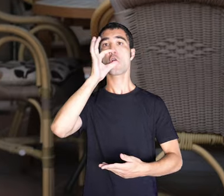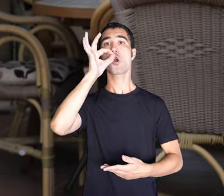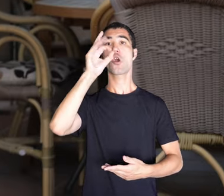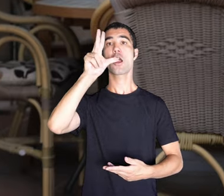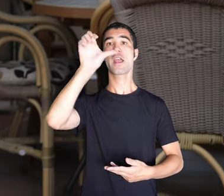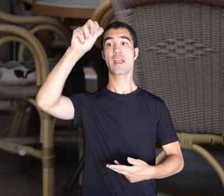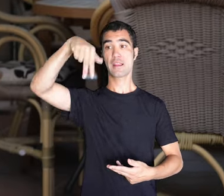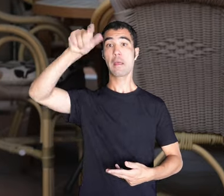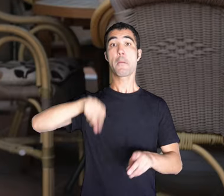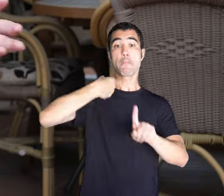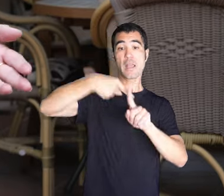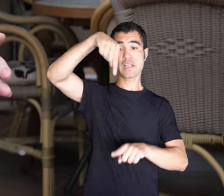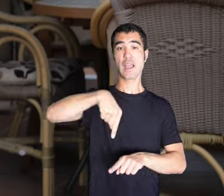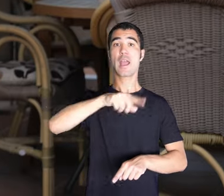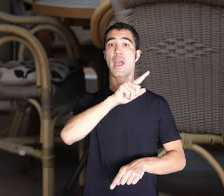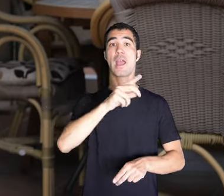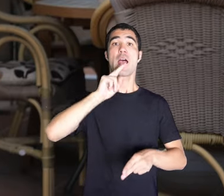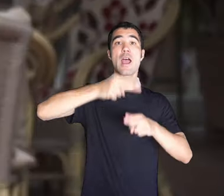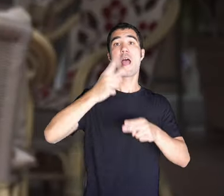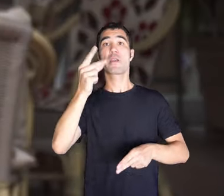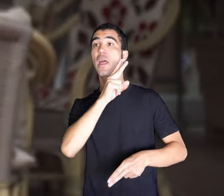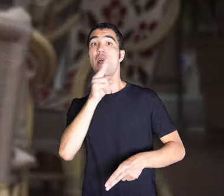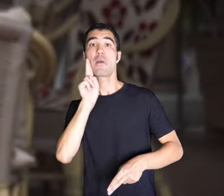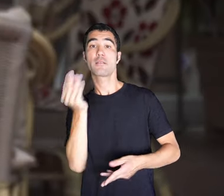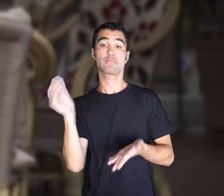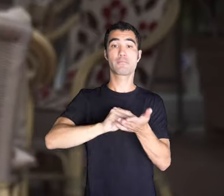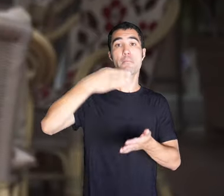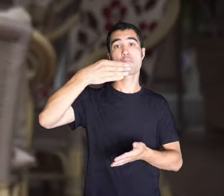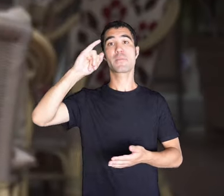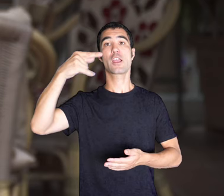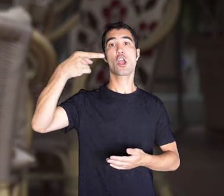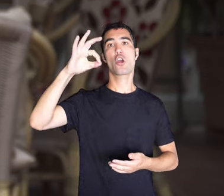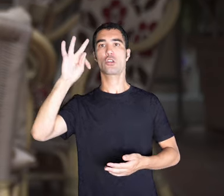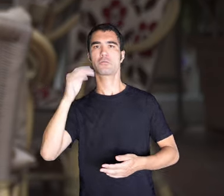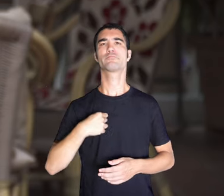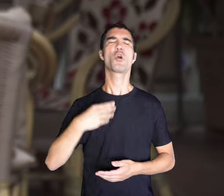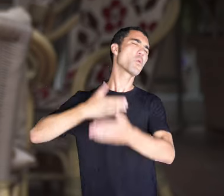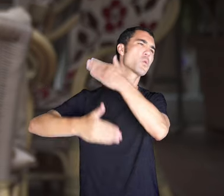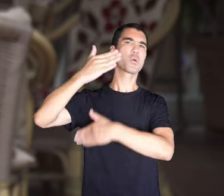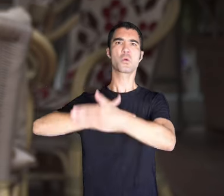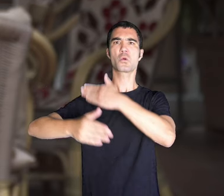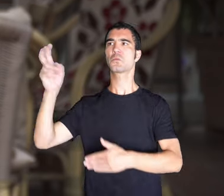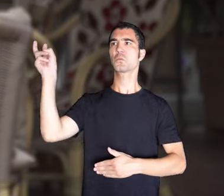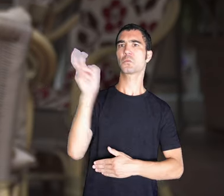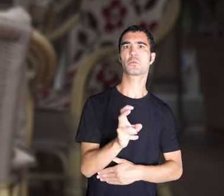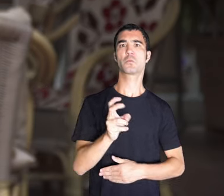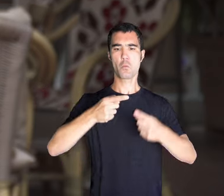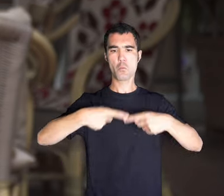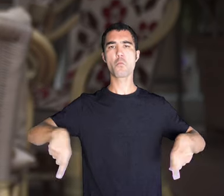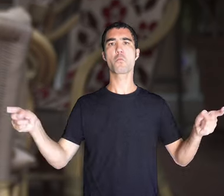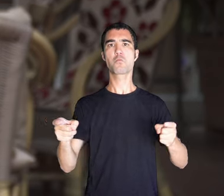madre, Ana María Croen Bigot. Bueno, he llegado en el puerto en el año